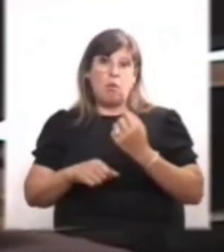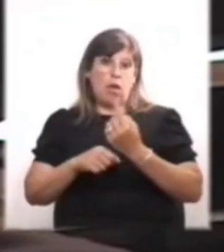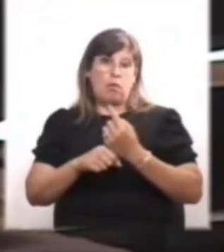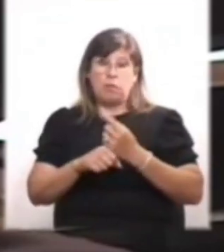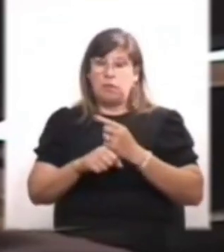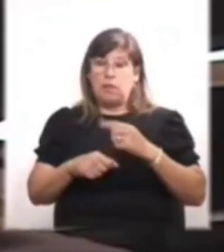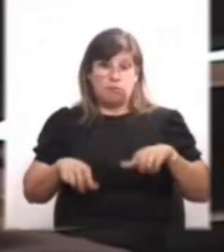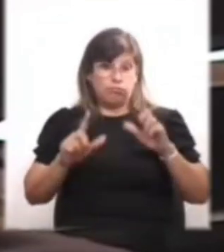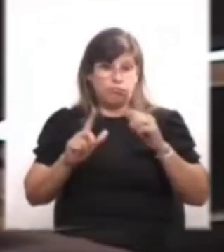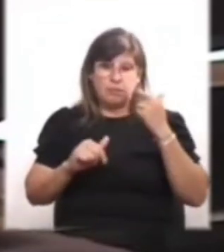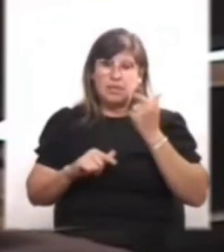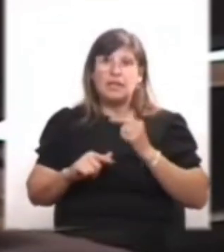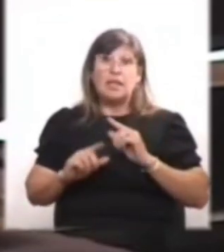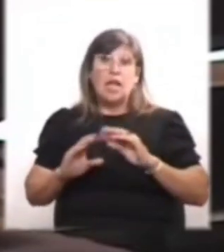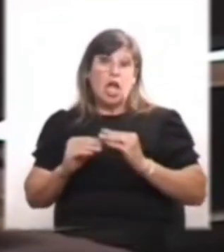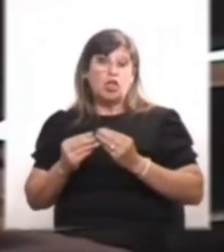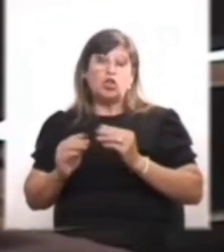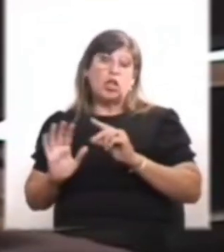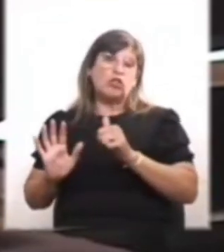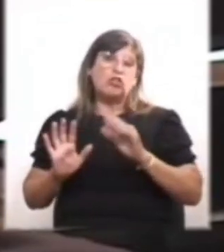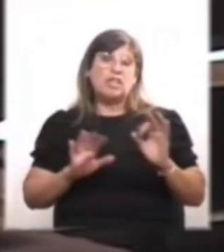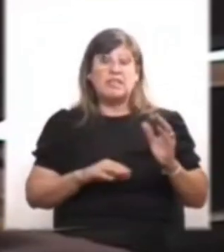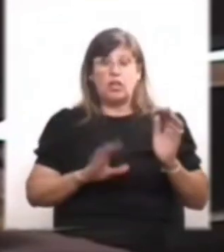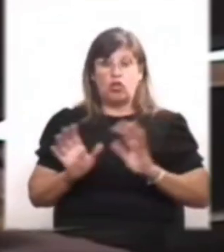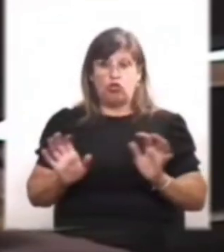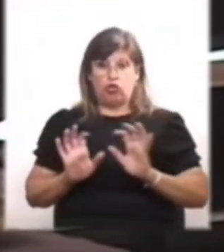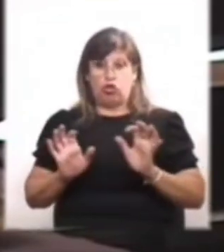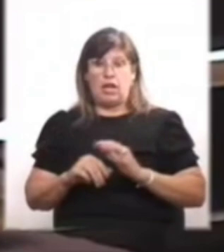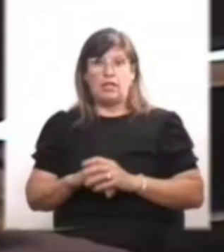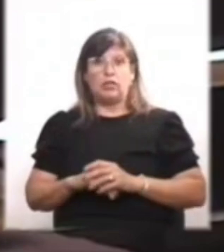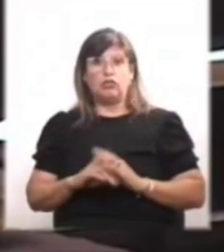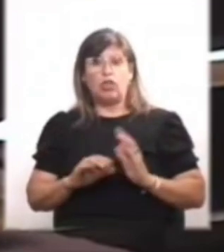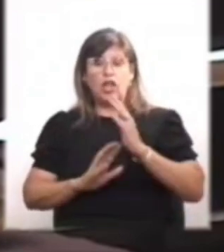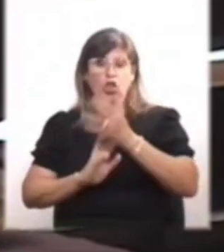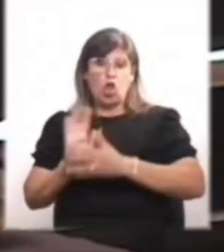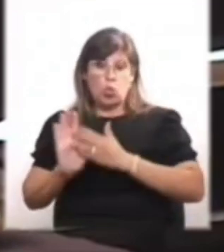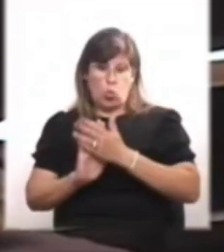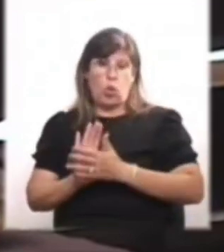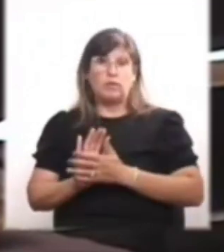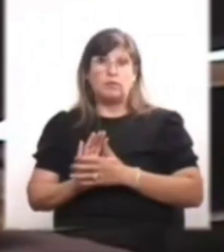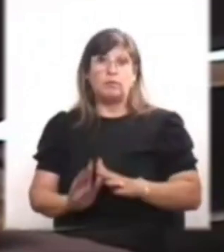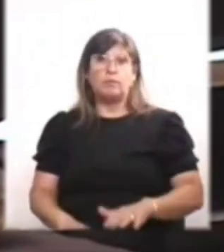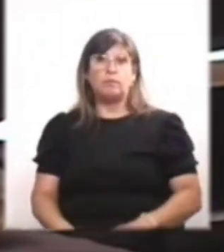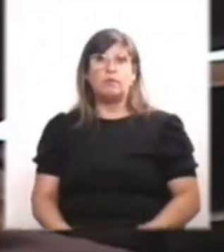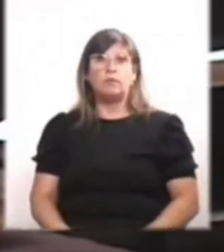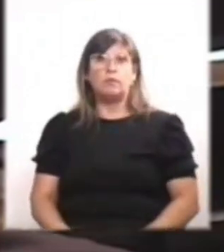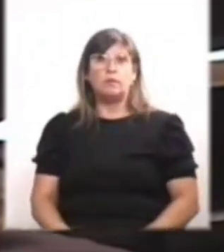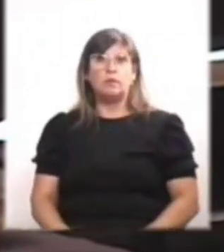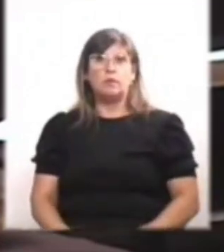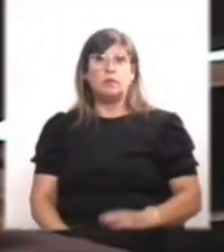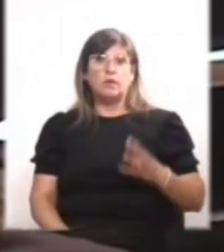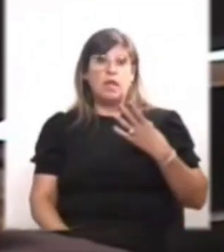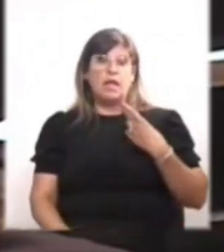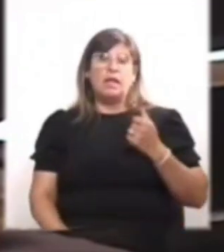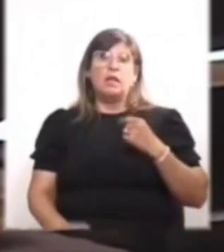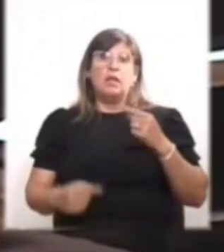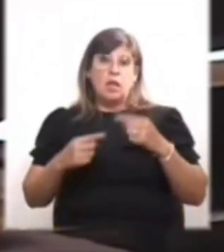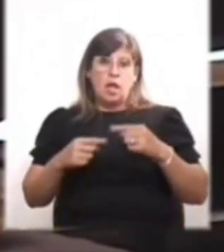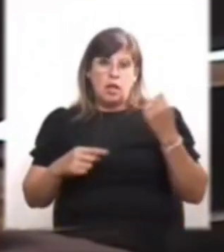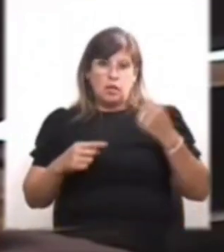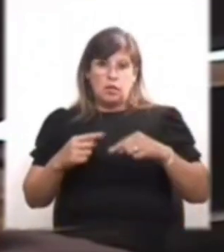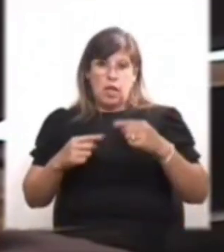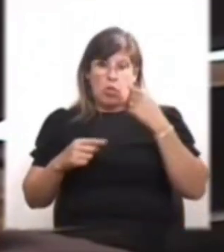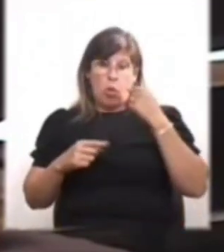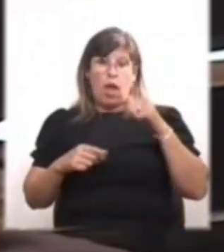hablo mucho de ella, son 600 funcionarios en todo el Uruguay. La dirección de aduana, que es el